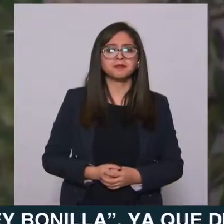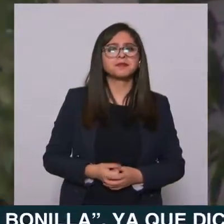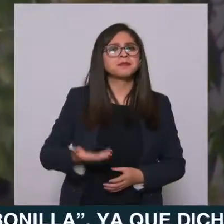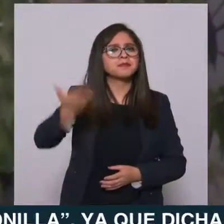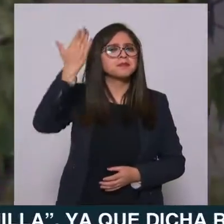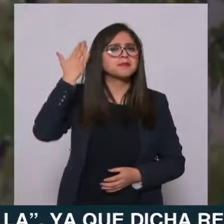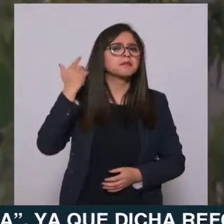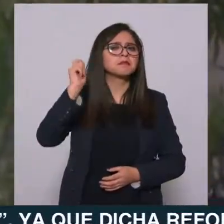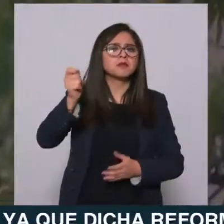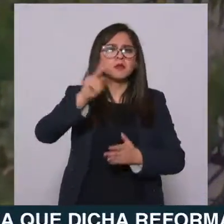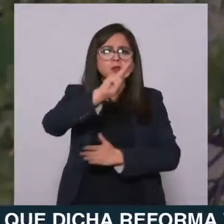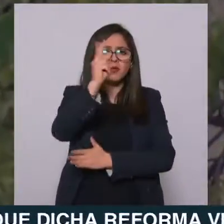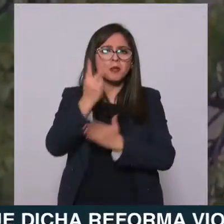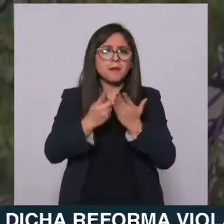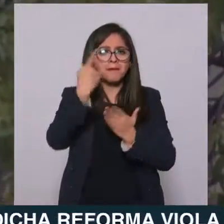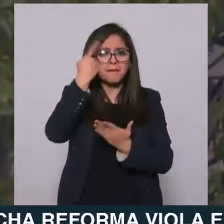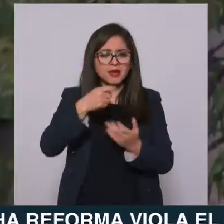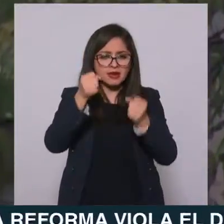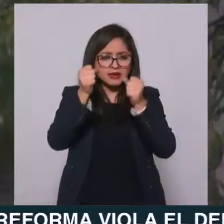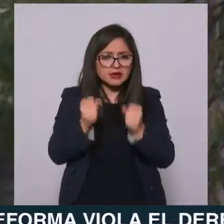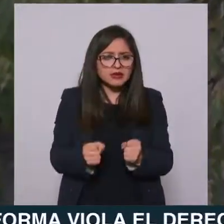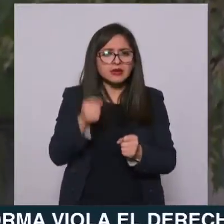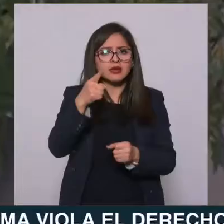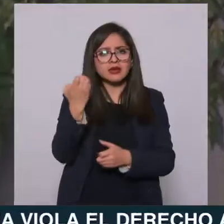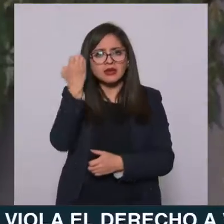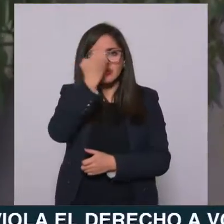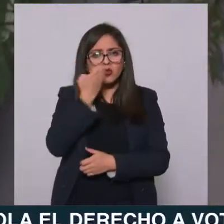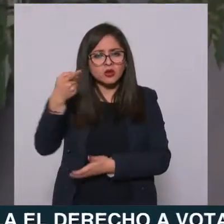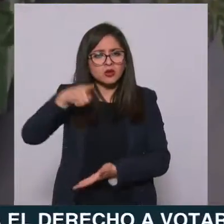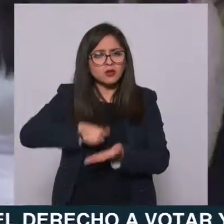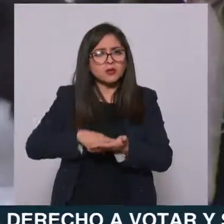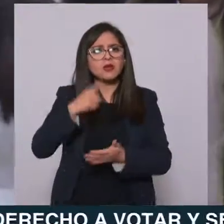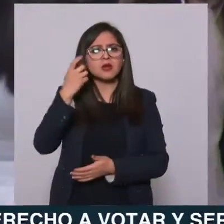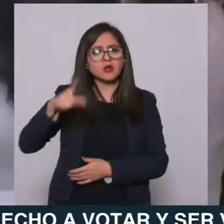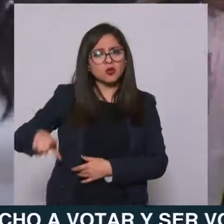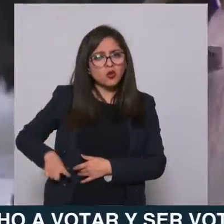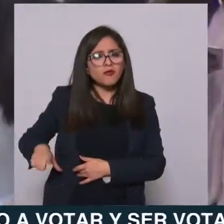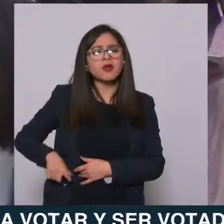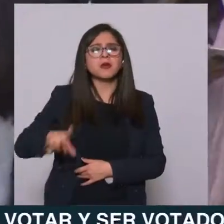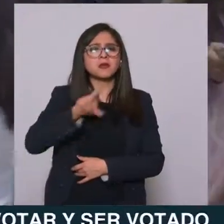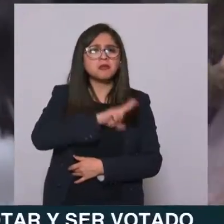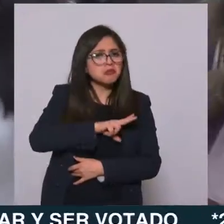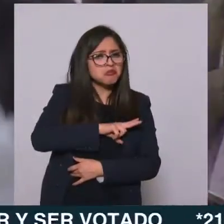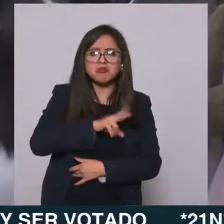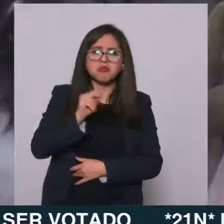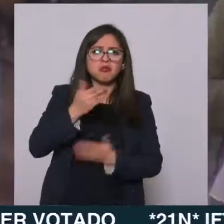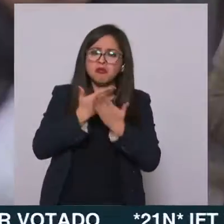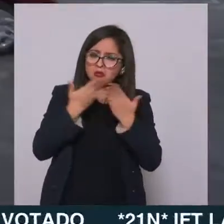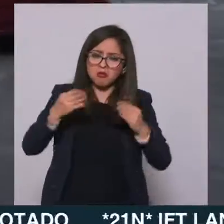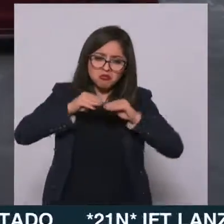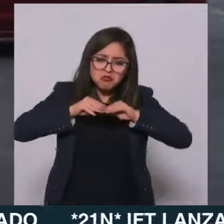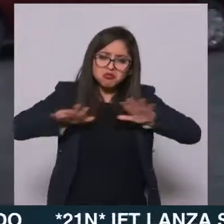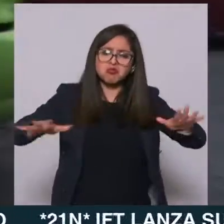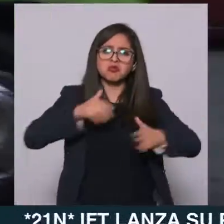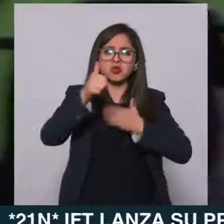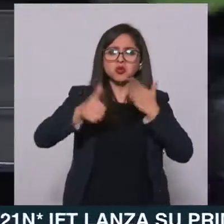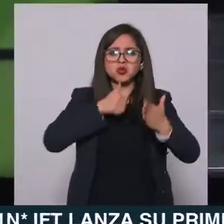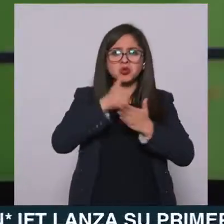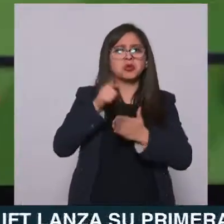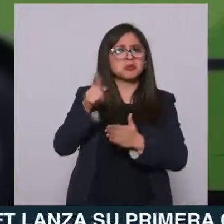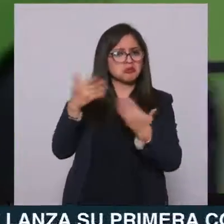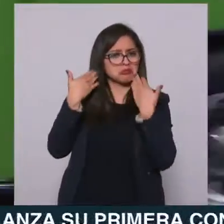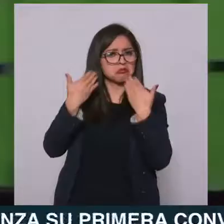como un programa para garantizar la seguridad en escuelas públicas y privadas se extendió a toda la ciudad gracias a los